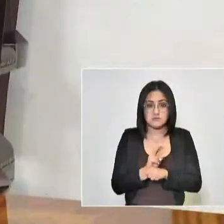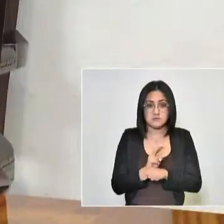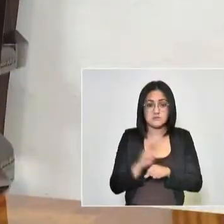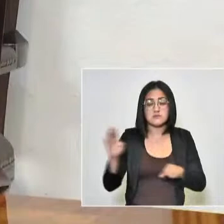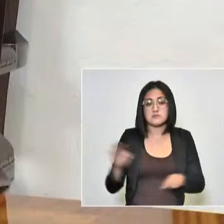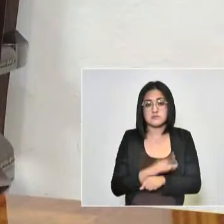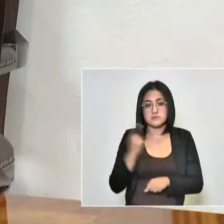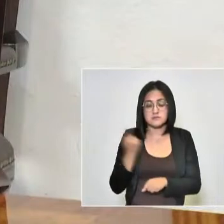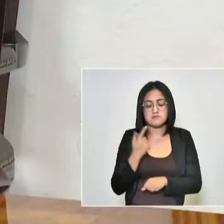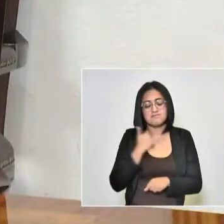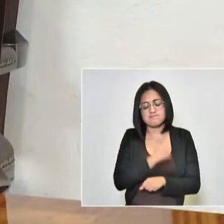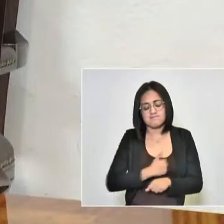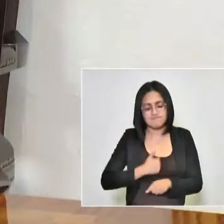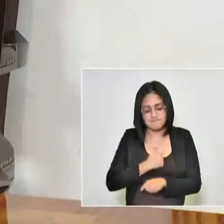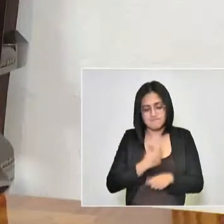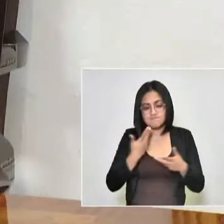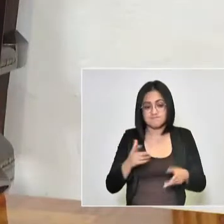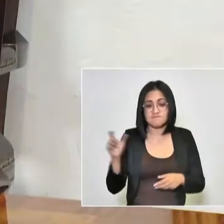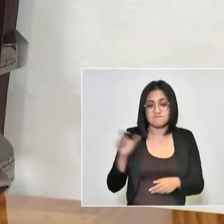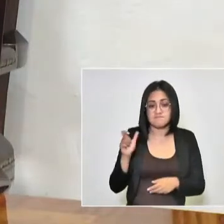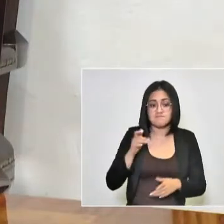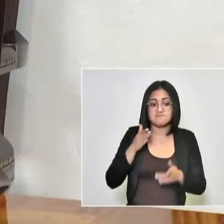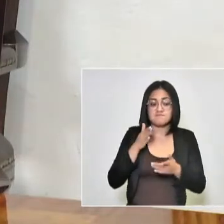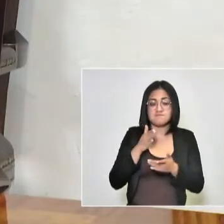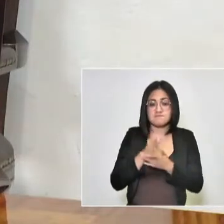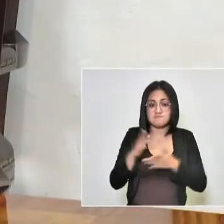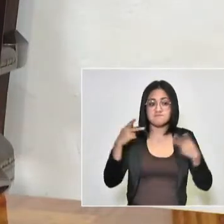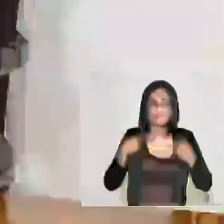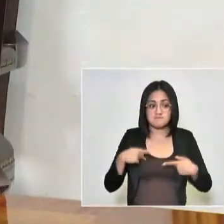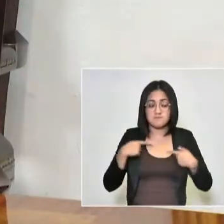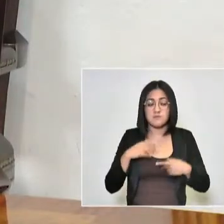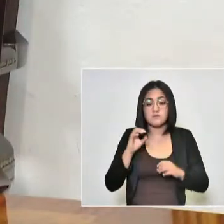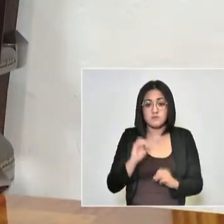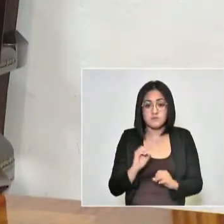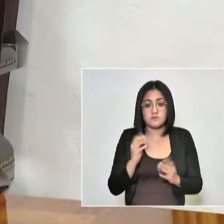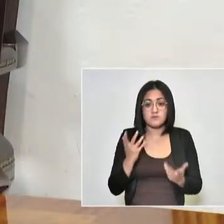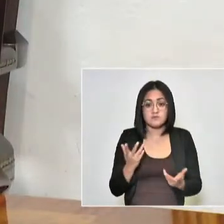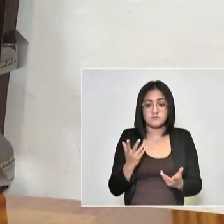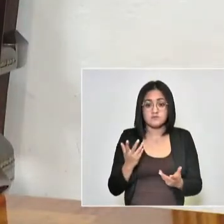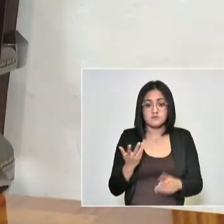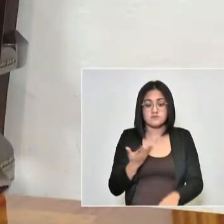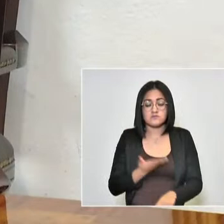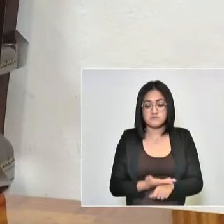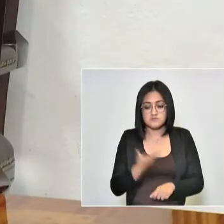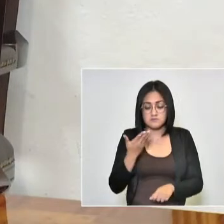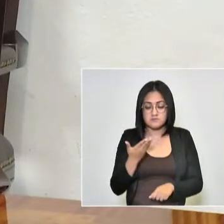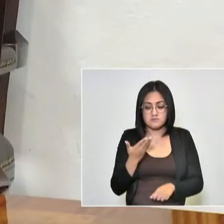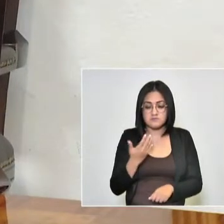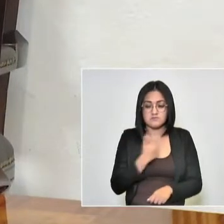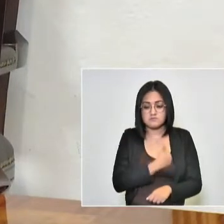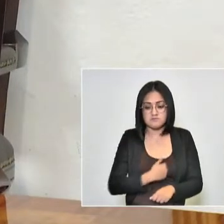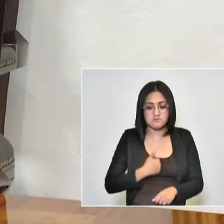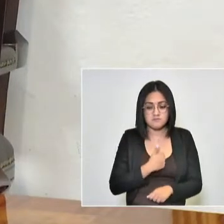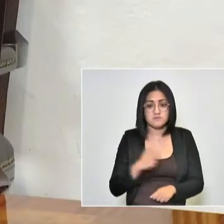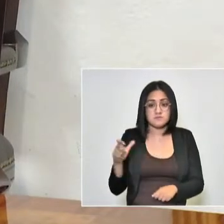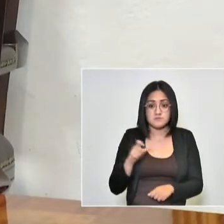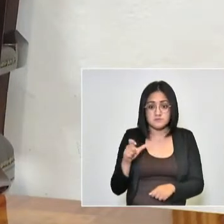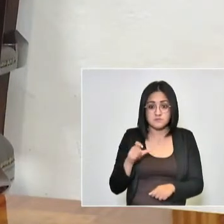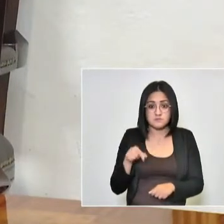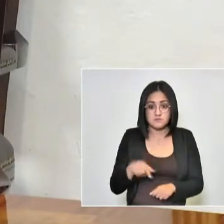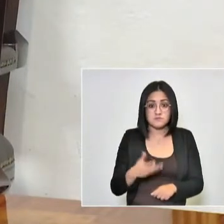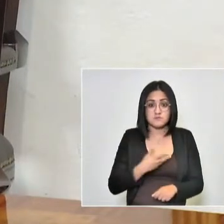porque lamentablemente cuando entran combatientes de manera muy, muy lamentable cuando